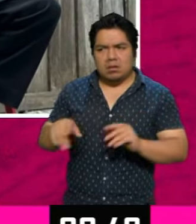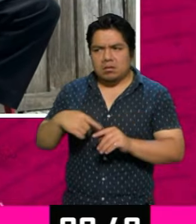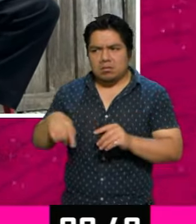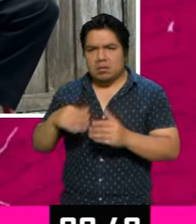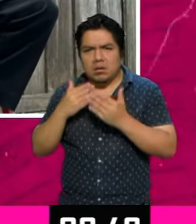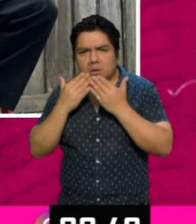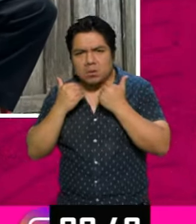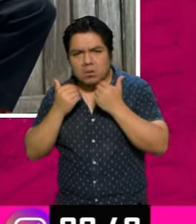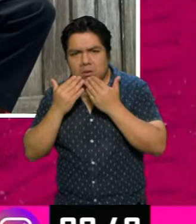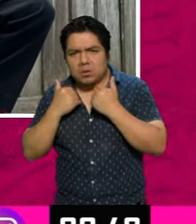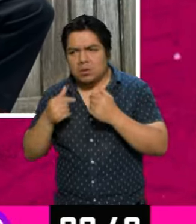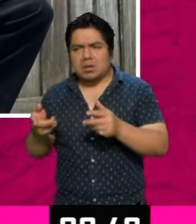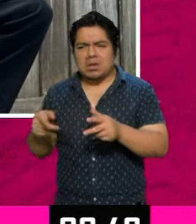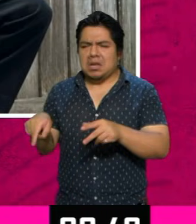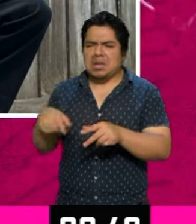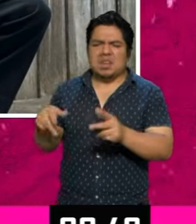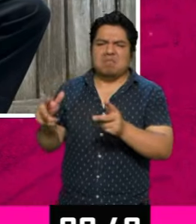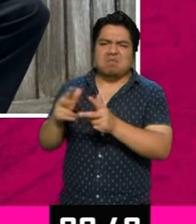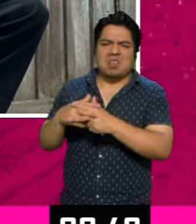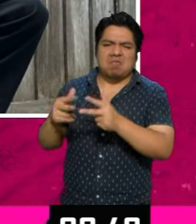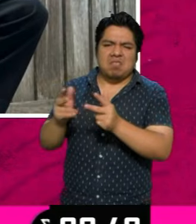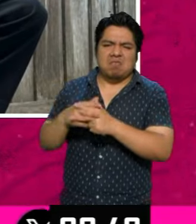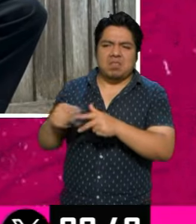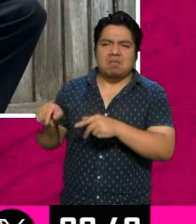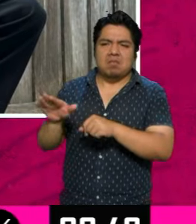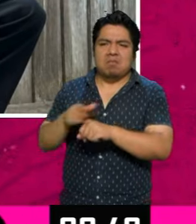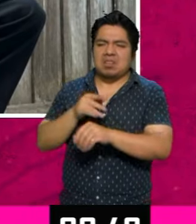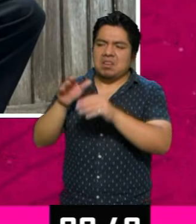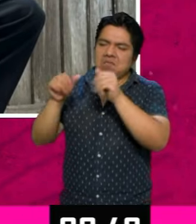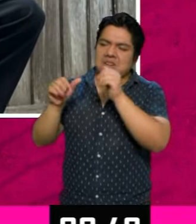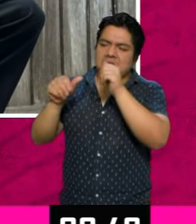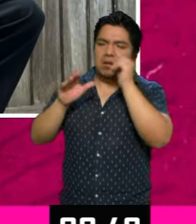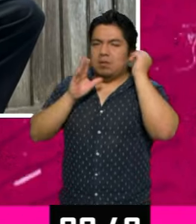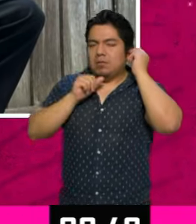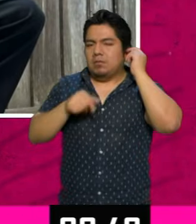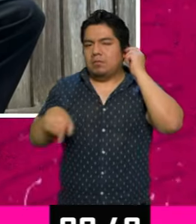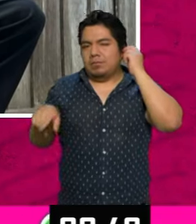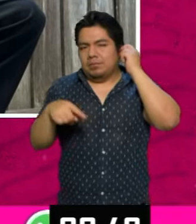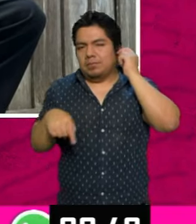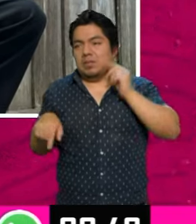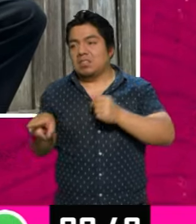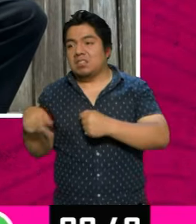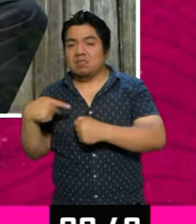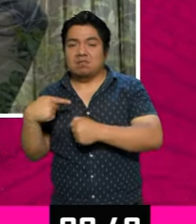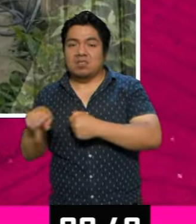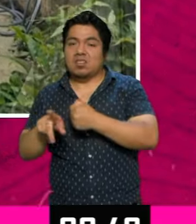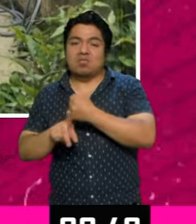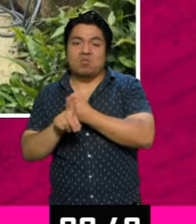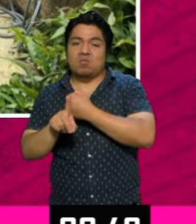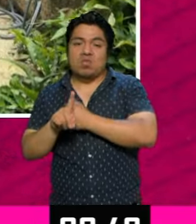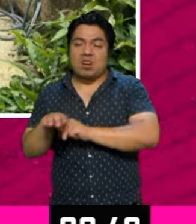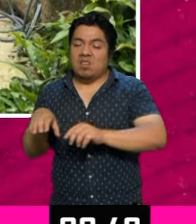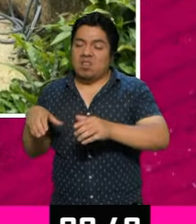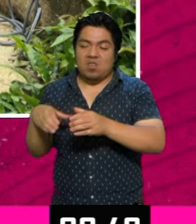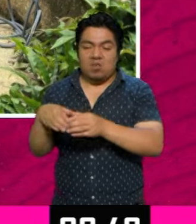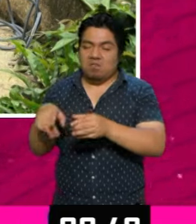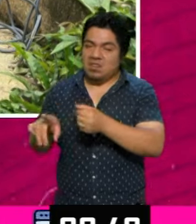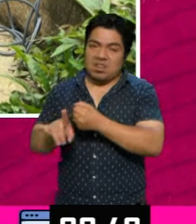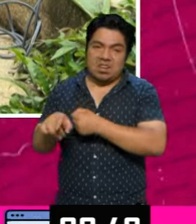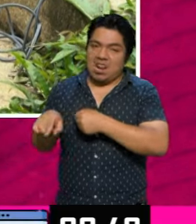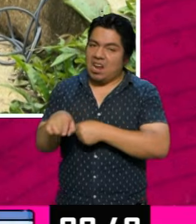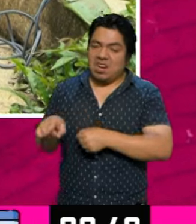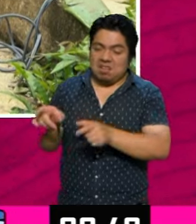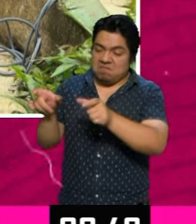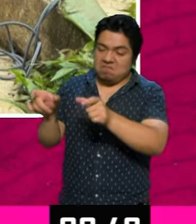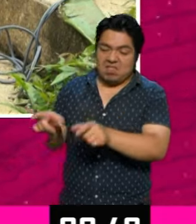contrainsurgencia, claro. Se pelean estos porque son gente que nunca se pone de acuerdo, ya saben lo difícil. Es un problema ahí de comunidad. Es un problema porque así son